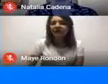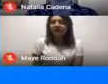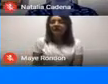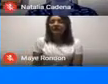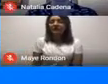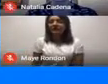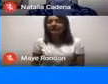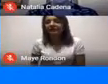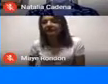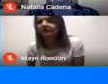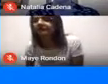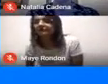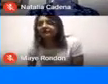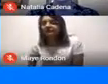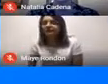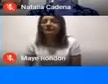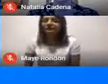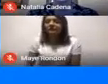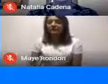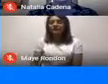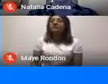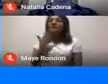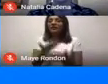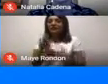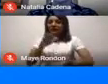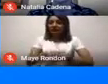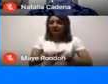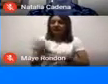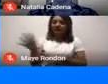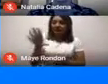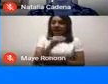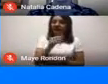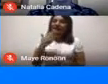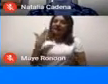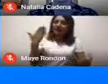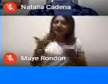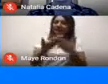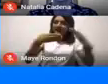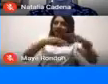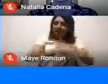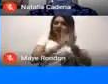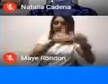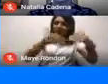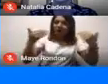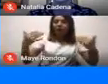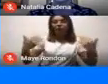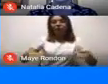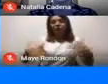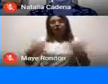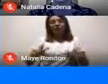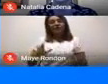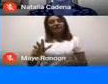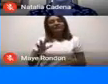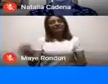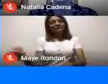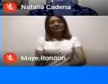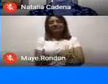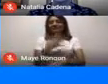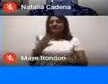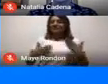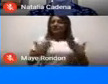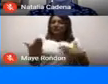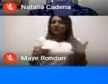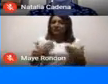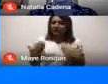Bueno, buenas tardes. Muchas gracias por esa introducción. De verdad que muy complacida, muy contenta de poder